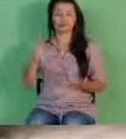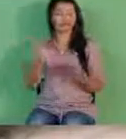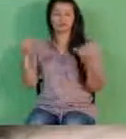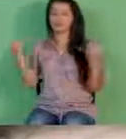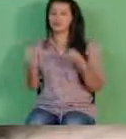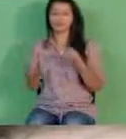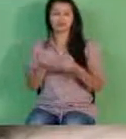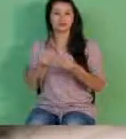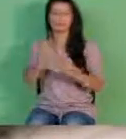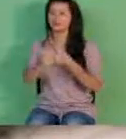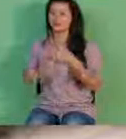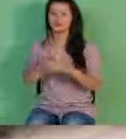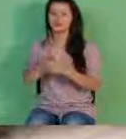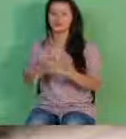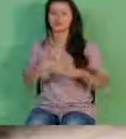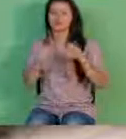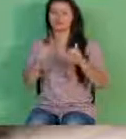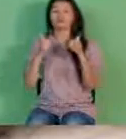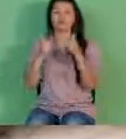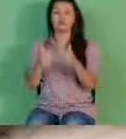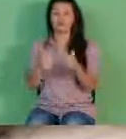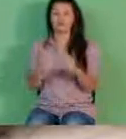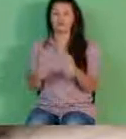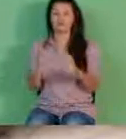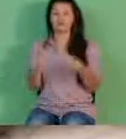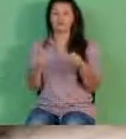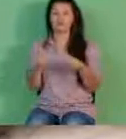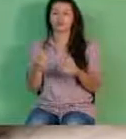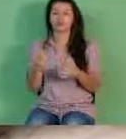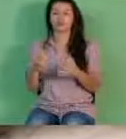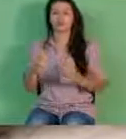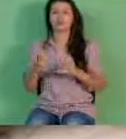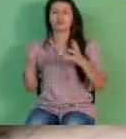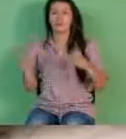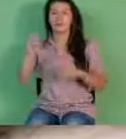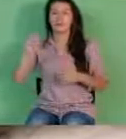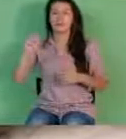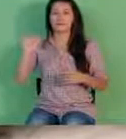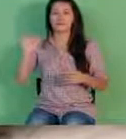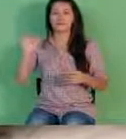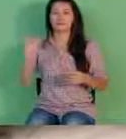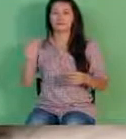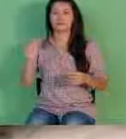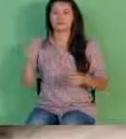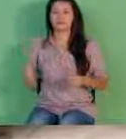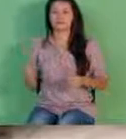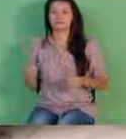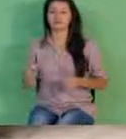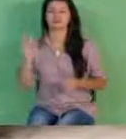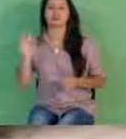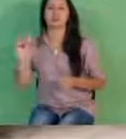lo que va hasta el momento muy positivo con grandes metas alcanzadas con grandes logros alcanzados